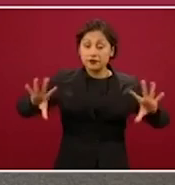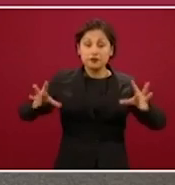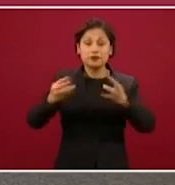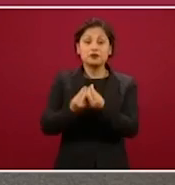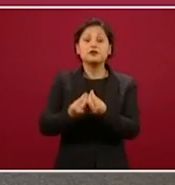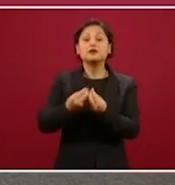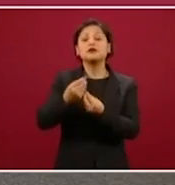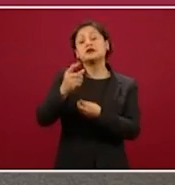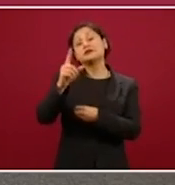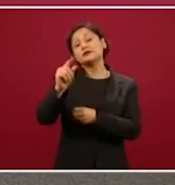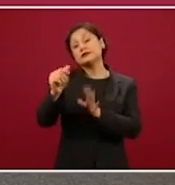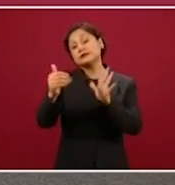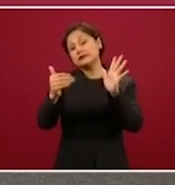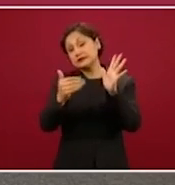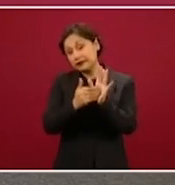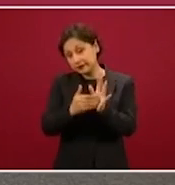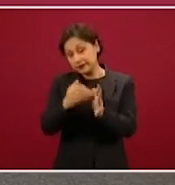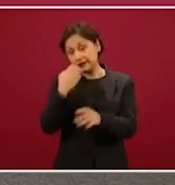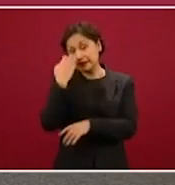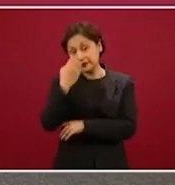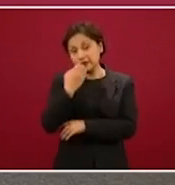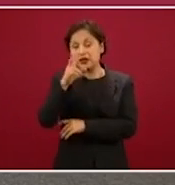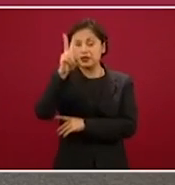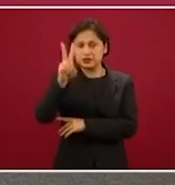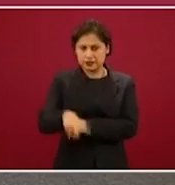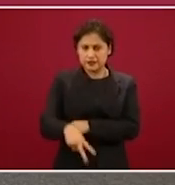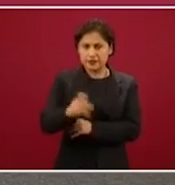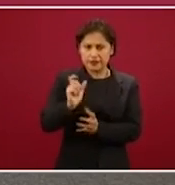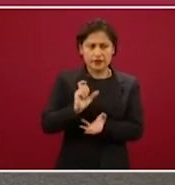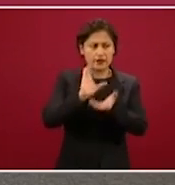de que esté muy complicado, porque